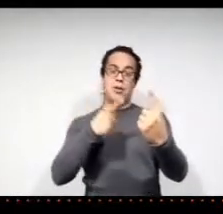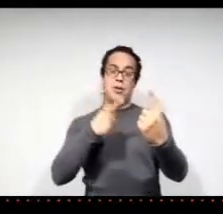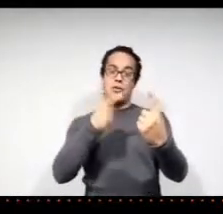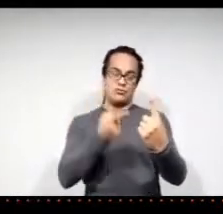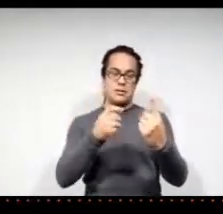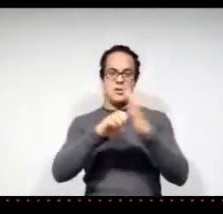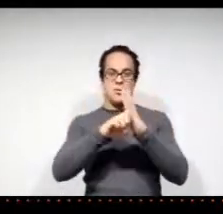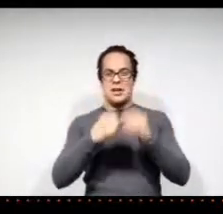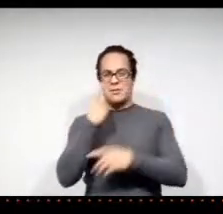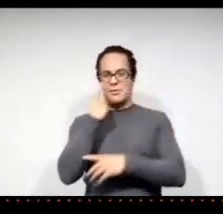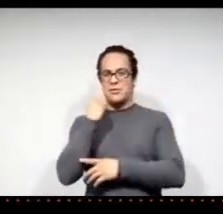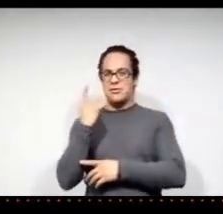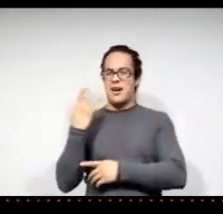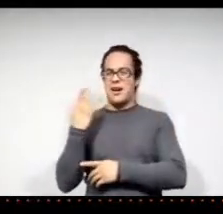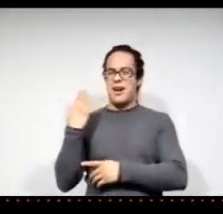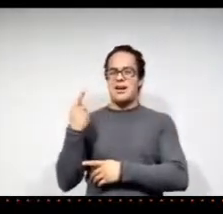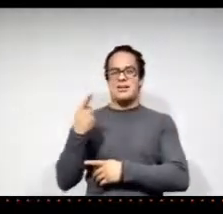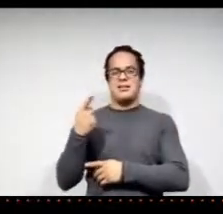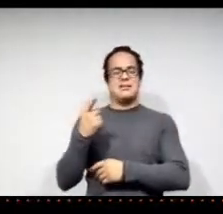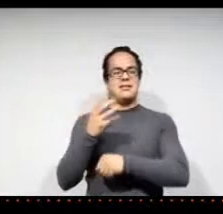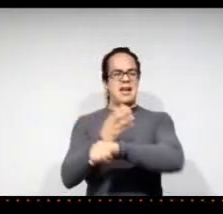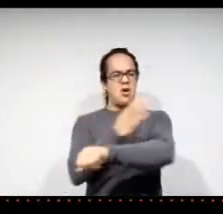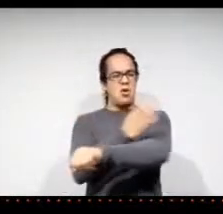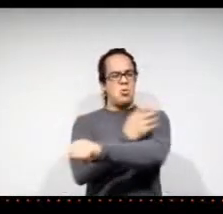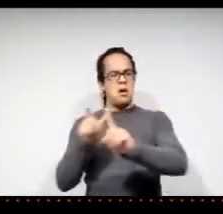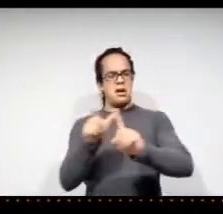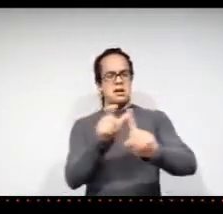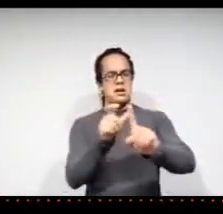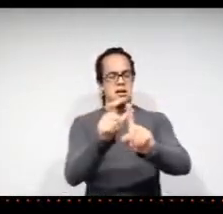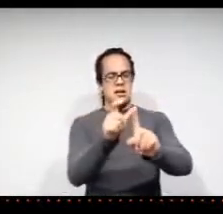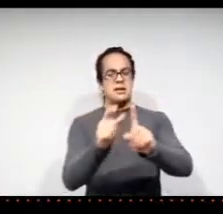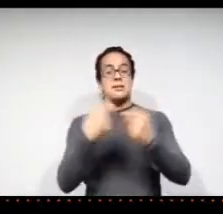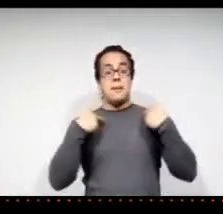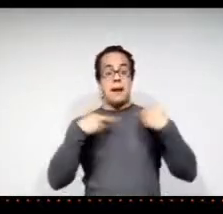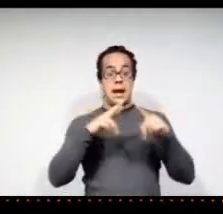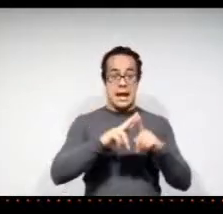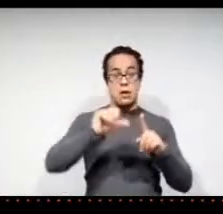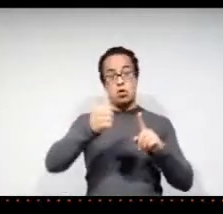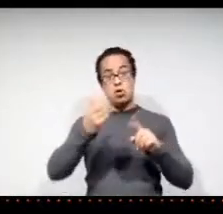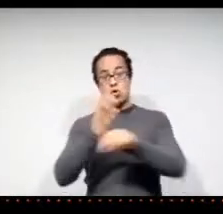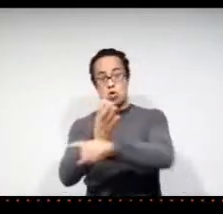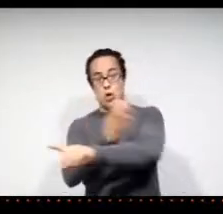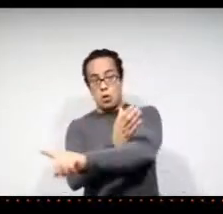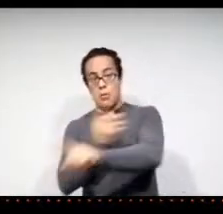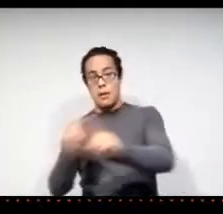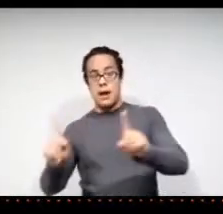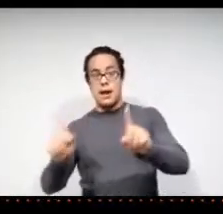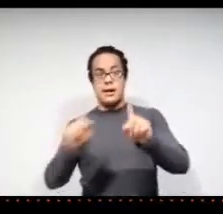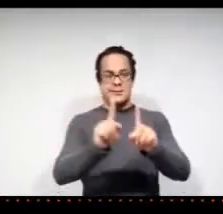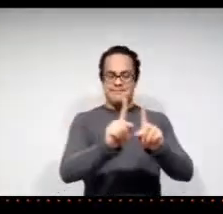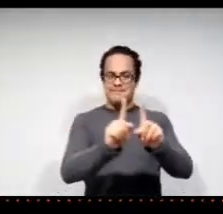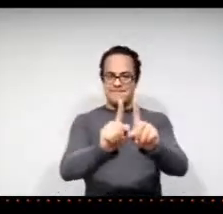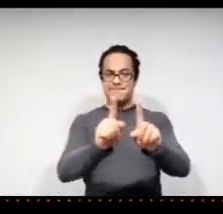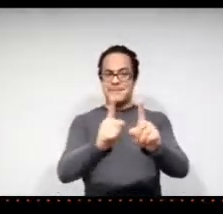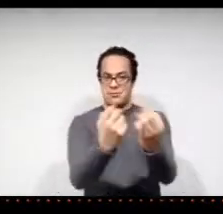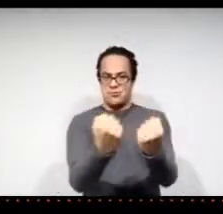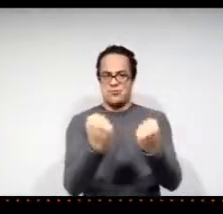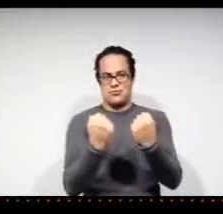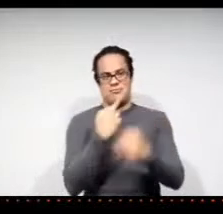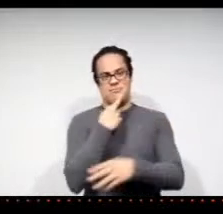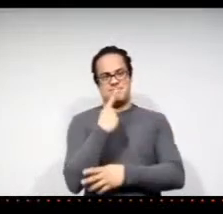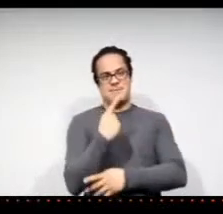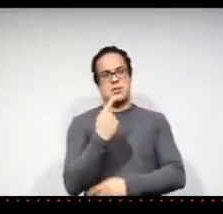que era la palabra que usó, que acompañaba a los docentes, eso es lo que estamos trabajando ahorita fuertemente.